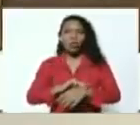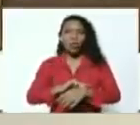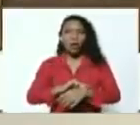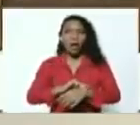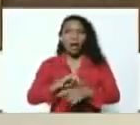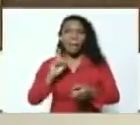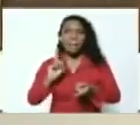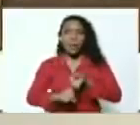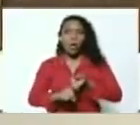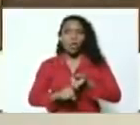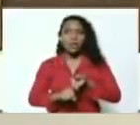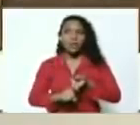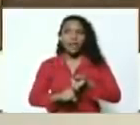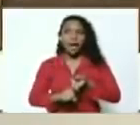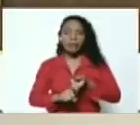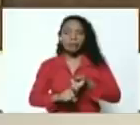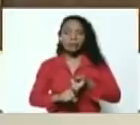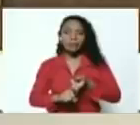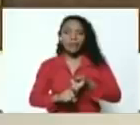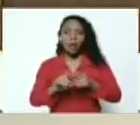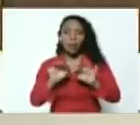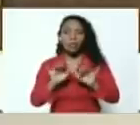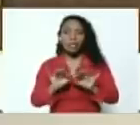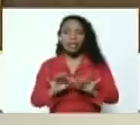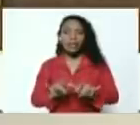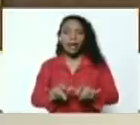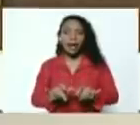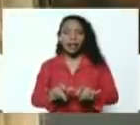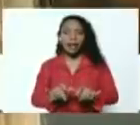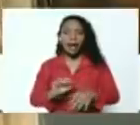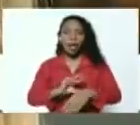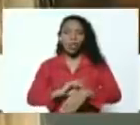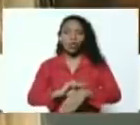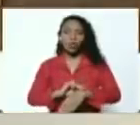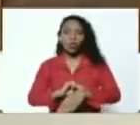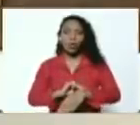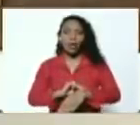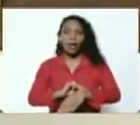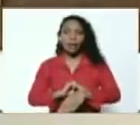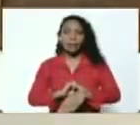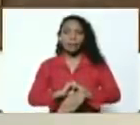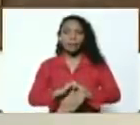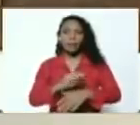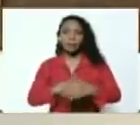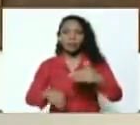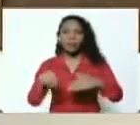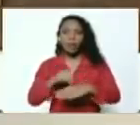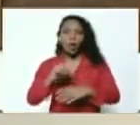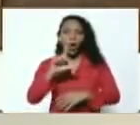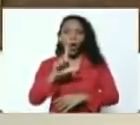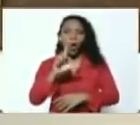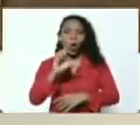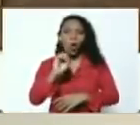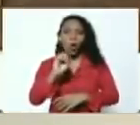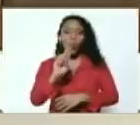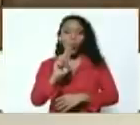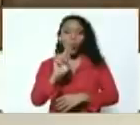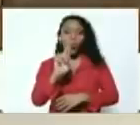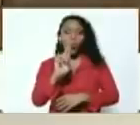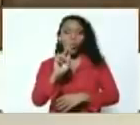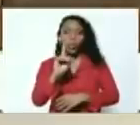Silvia Flores y como secretaria ejecutiva la doctora y magistrada Lourdes